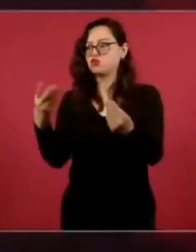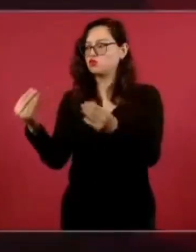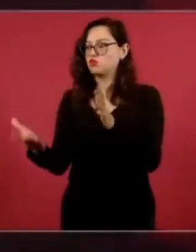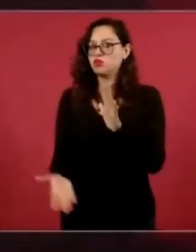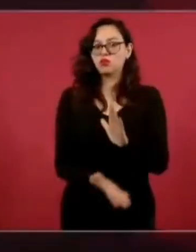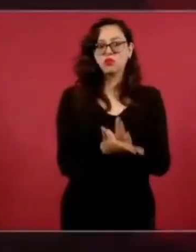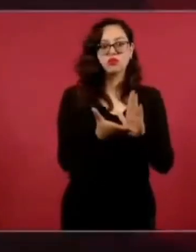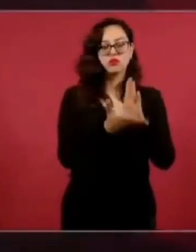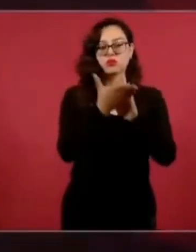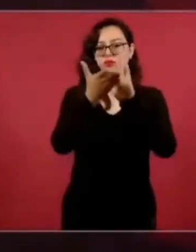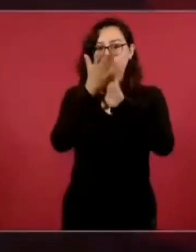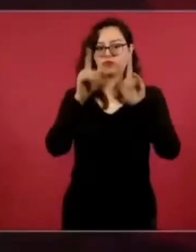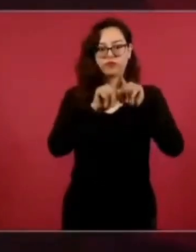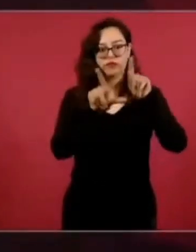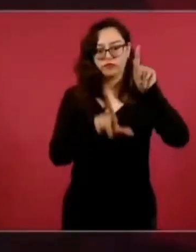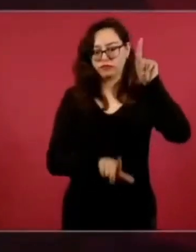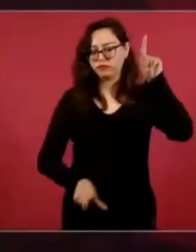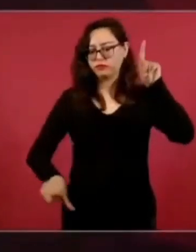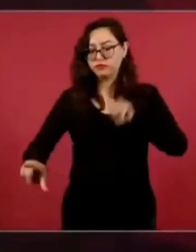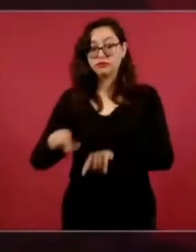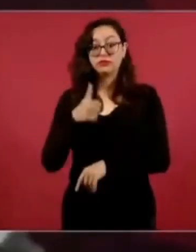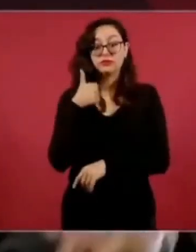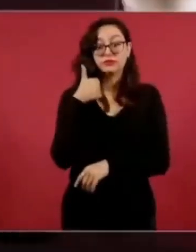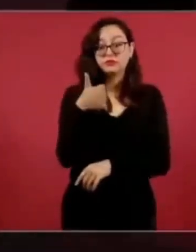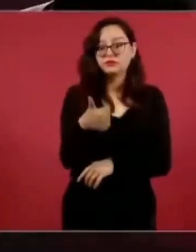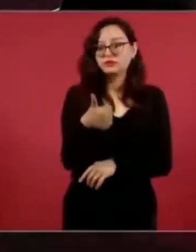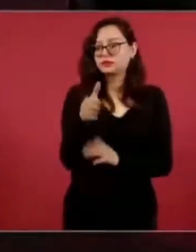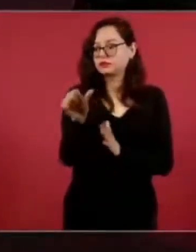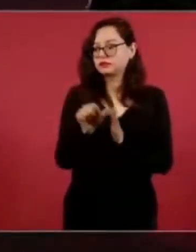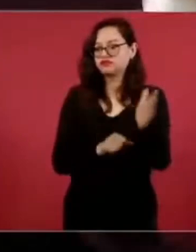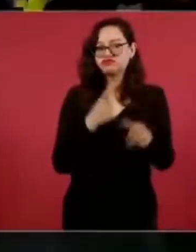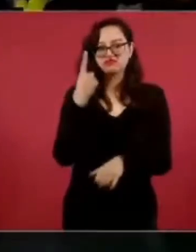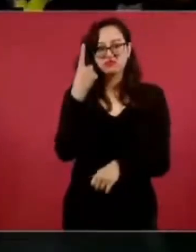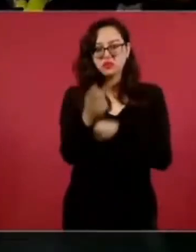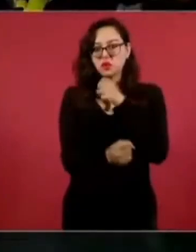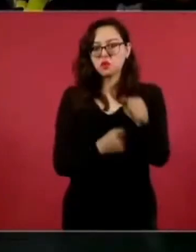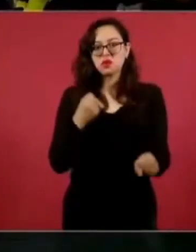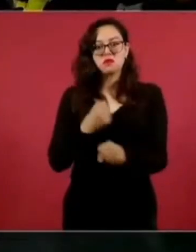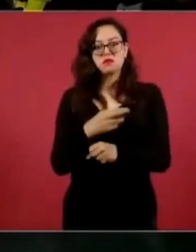En 6 meses, en un año, fue una decisión así.